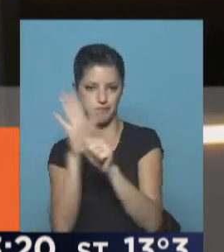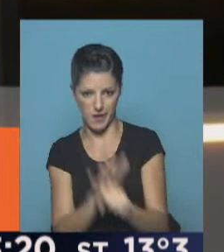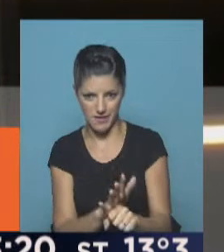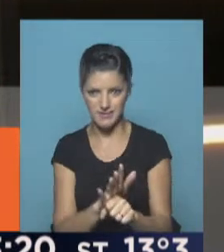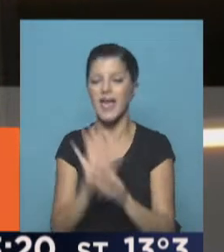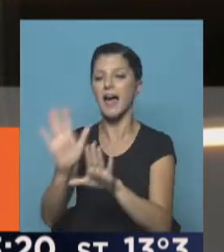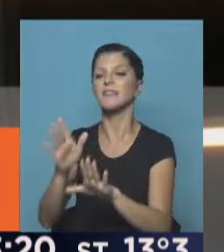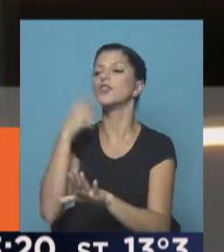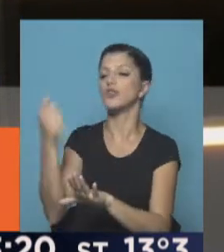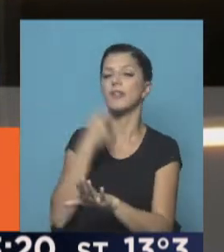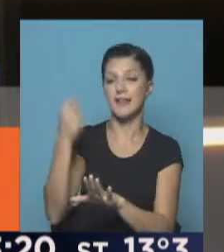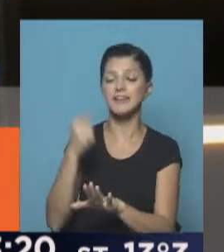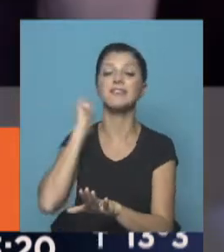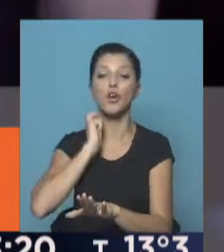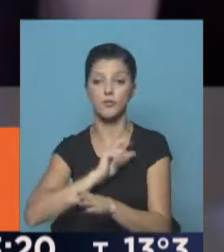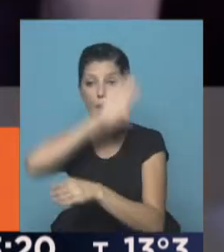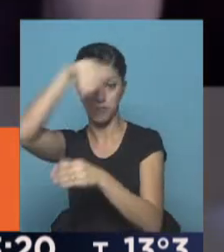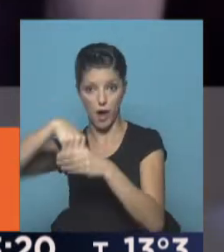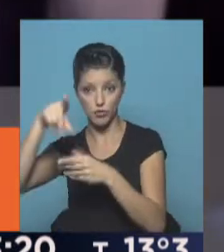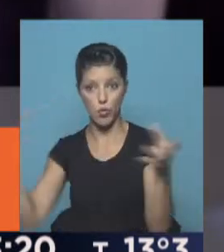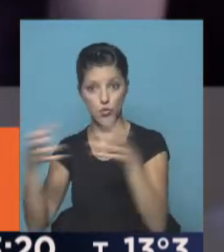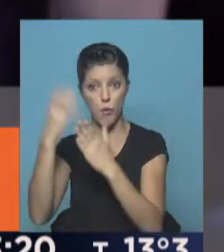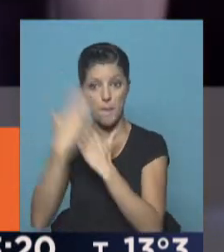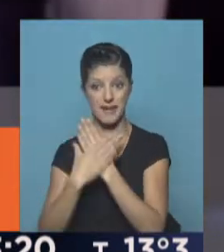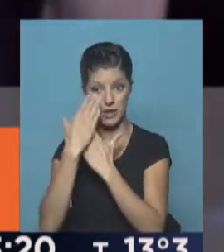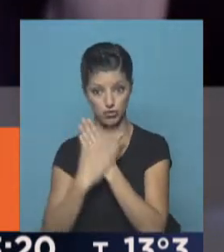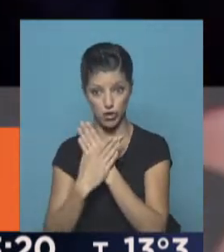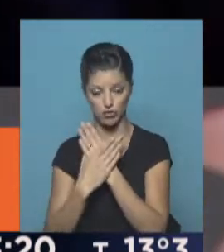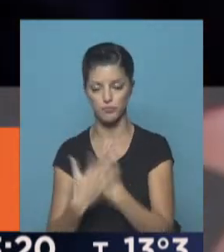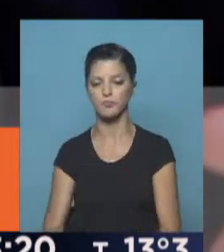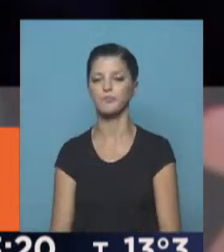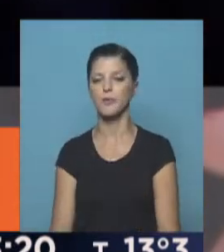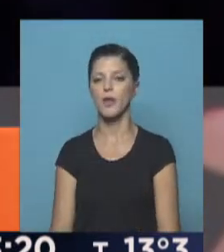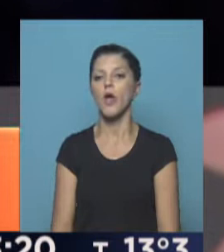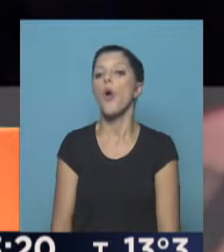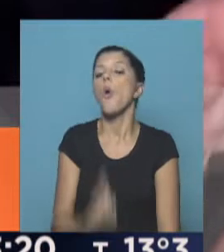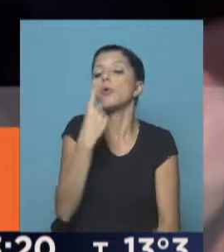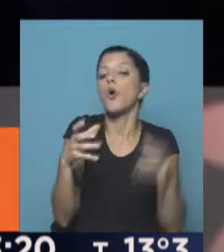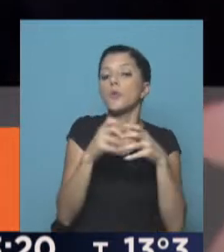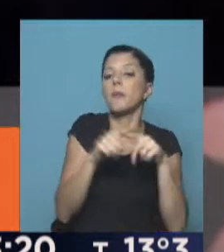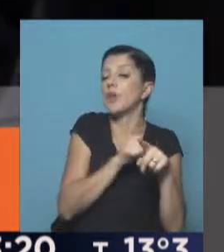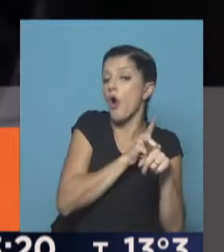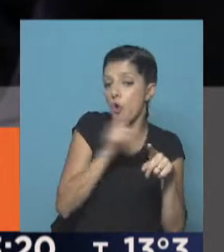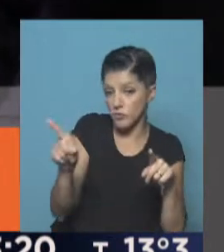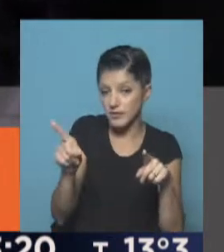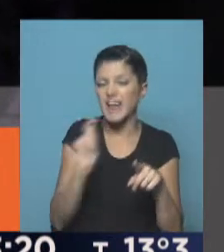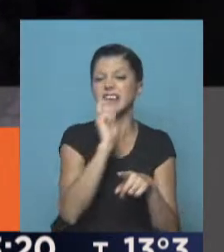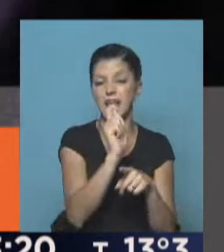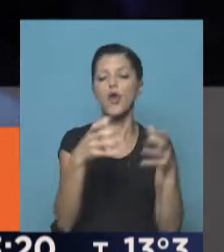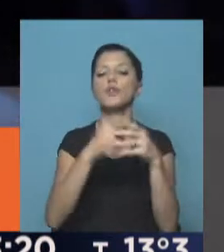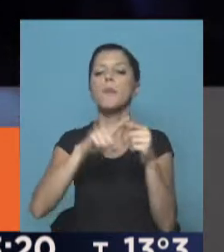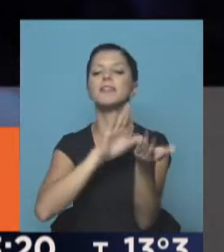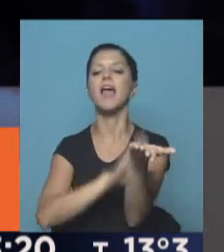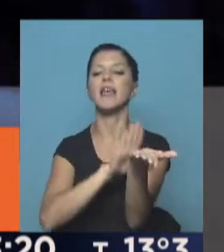incorporando socialistas y conservadores a su gabinete. La única oposición que enfrentará será desde la izquierda, la de